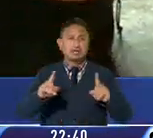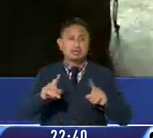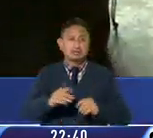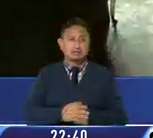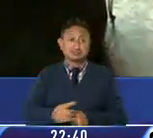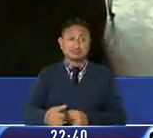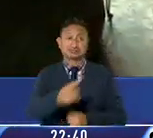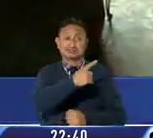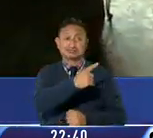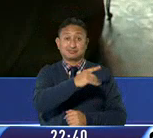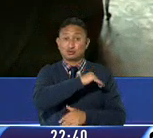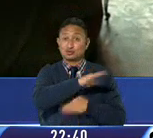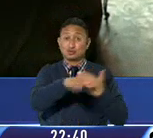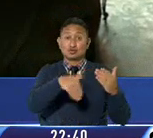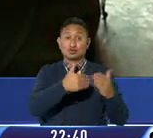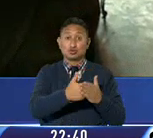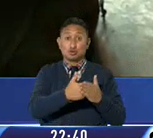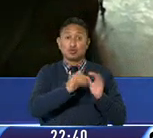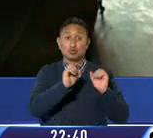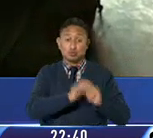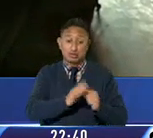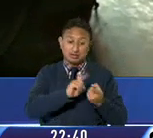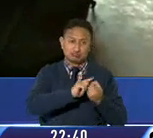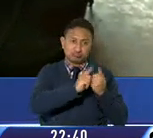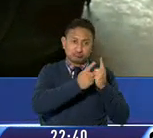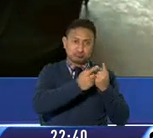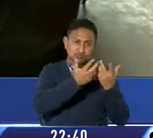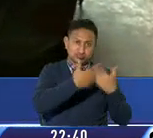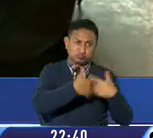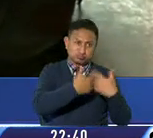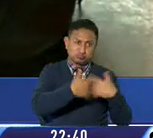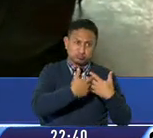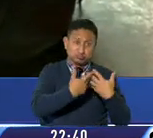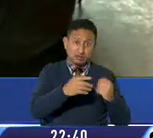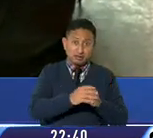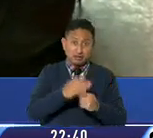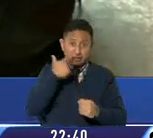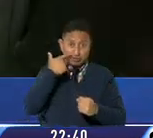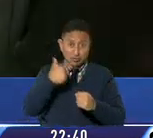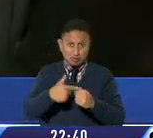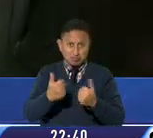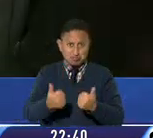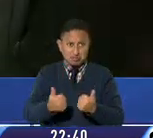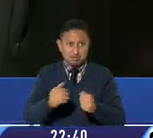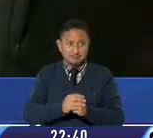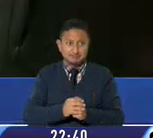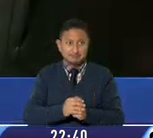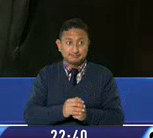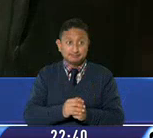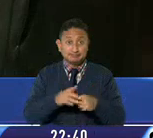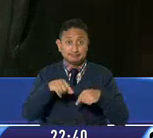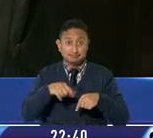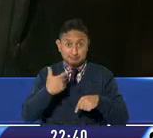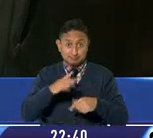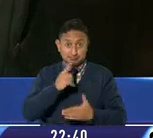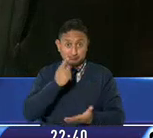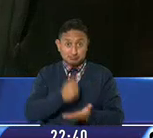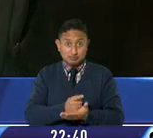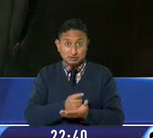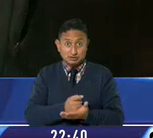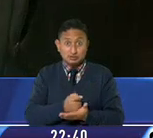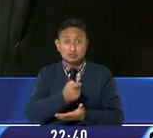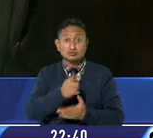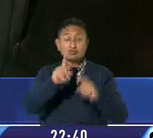todos esos desechos pueden convertirse en combustibles de buena calidad? Esto ya es una realidad. Lo ha logrado una